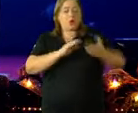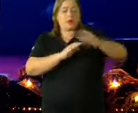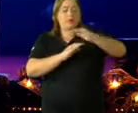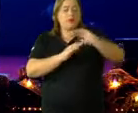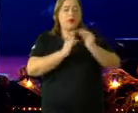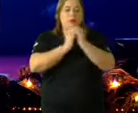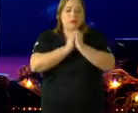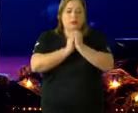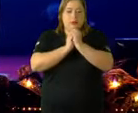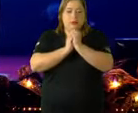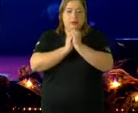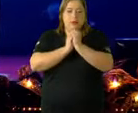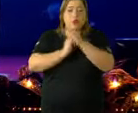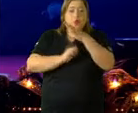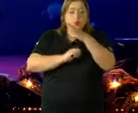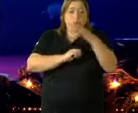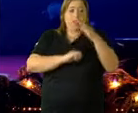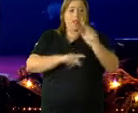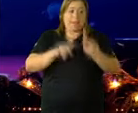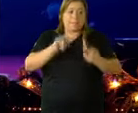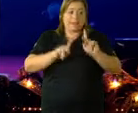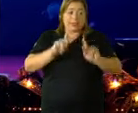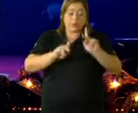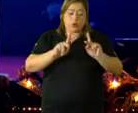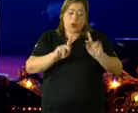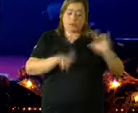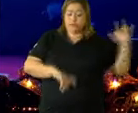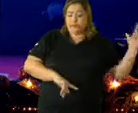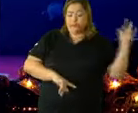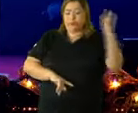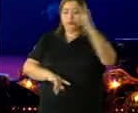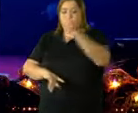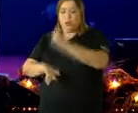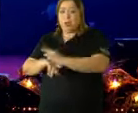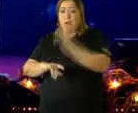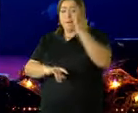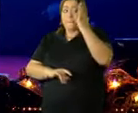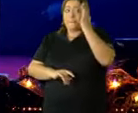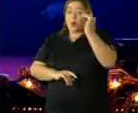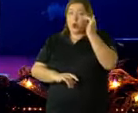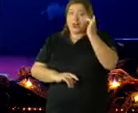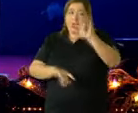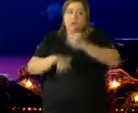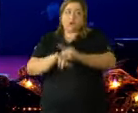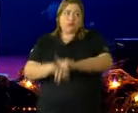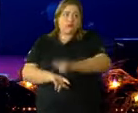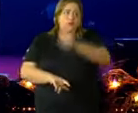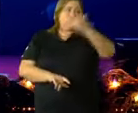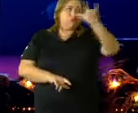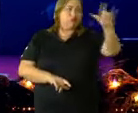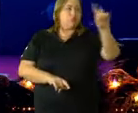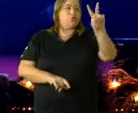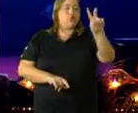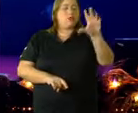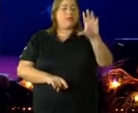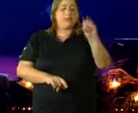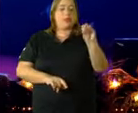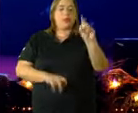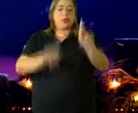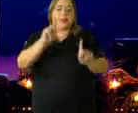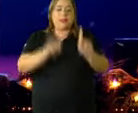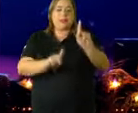está moviéndose hoy, mañana llegan otros, porque fuimos 250 personas.